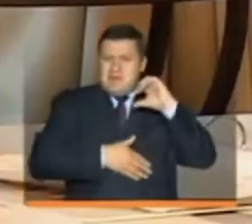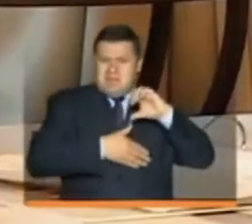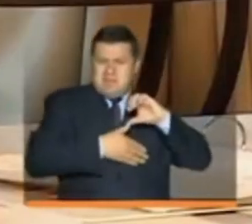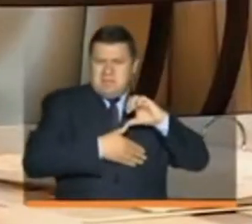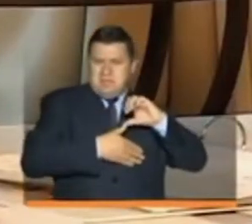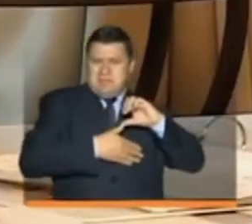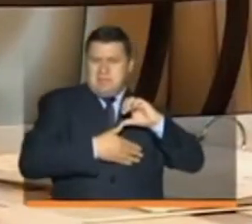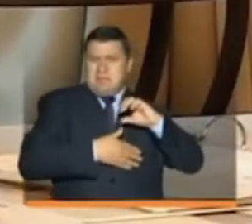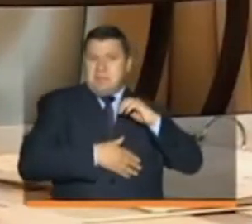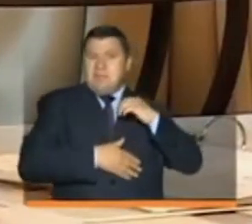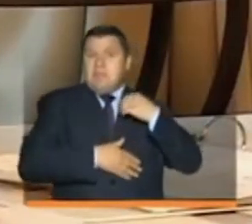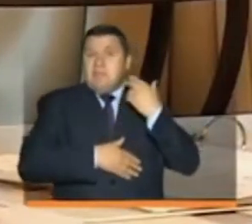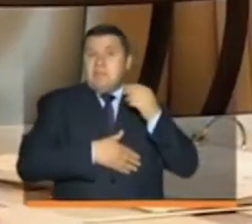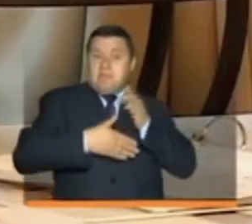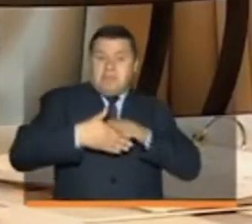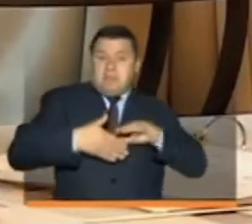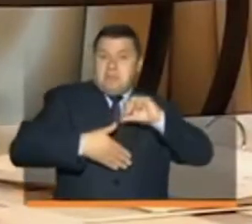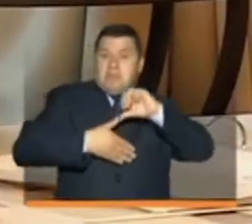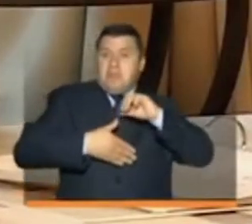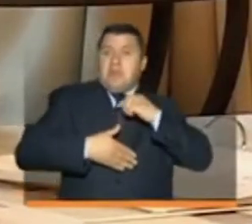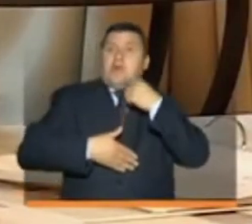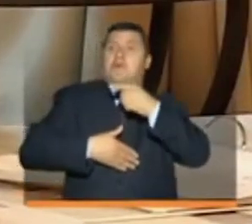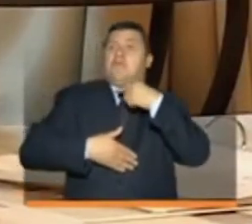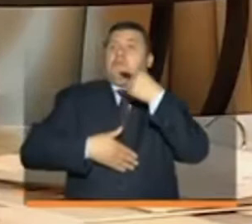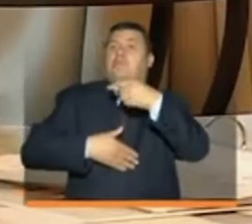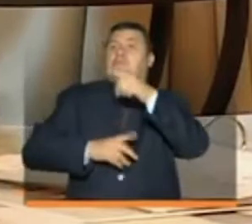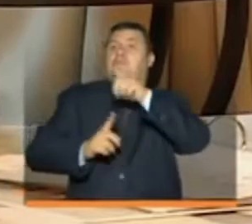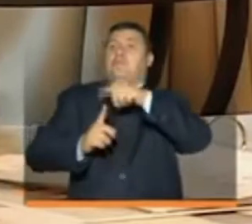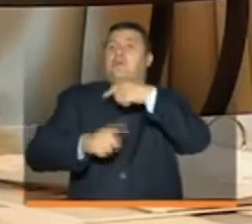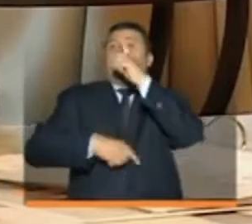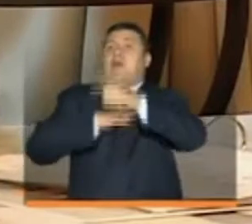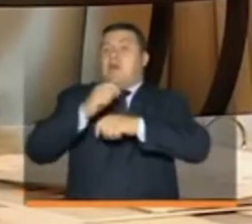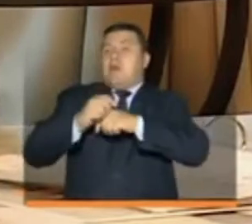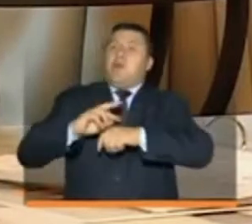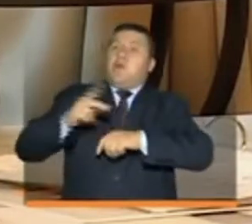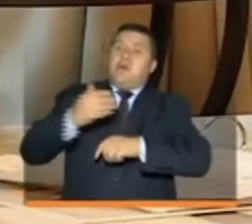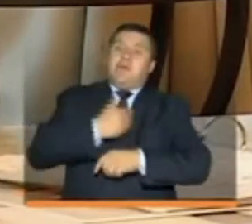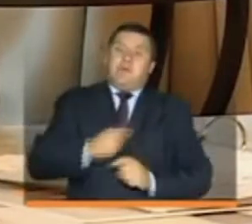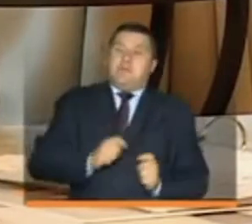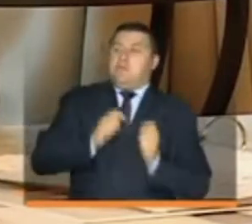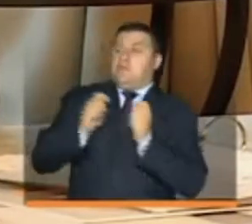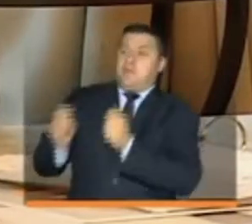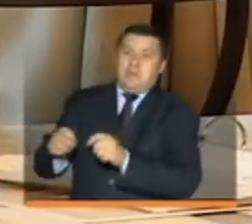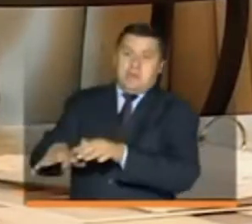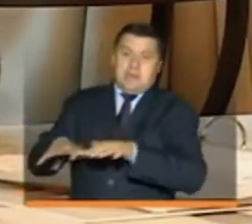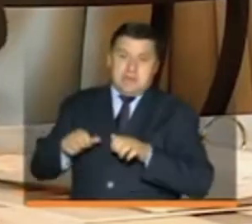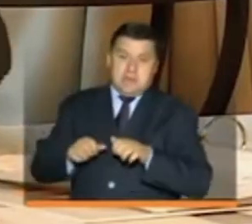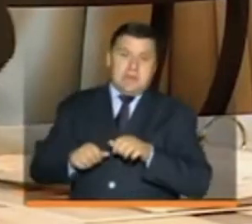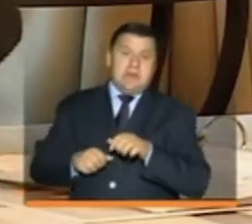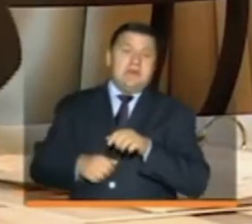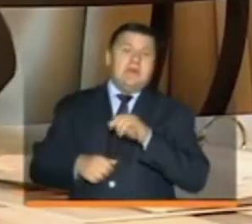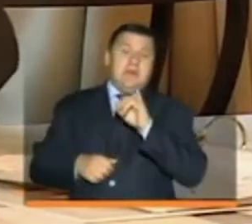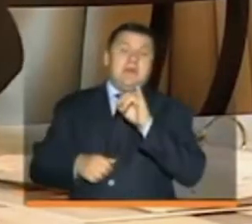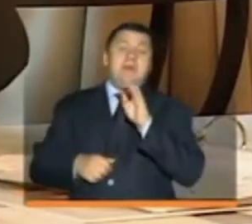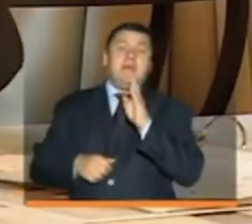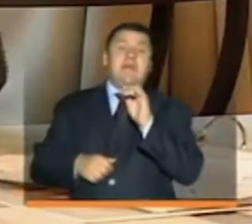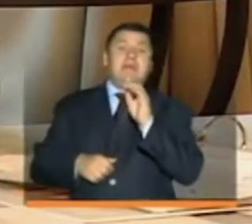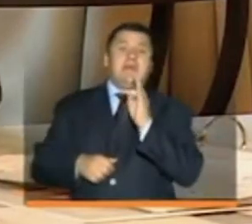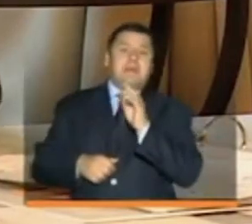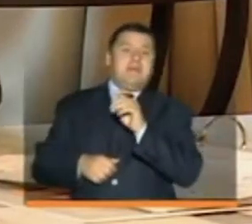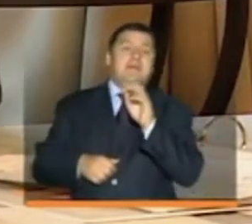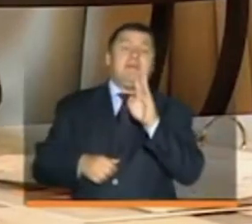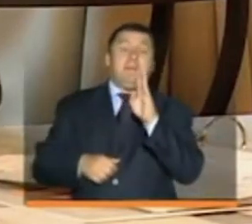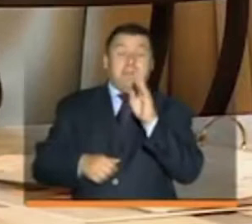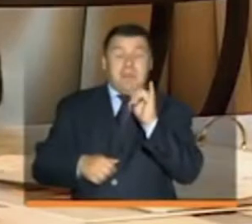hará mañana de Prosur y seguramente en los primeros meses del próximo año la presidencia de la Asamblea del BID. Colombia hoy